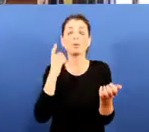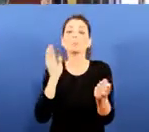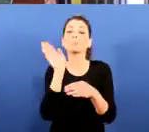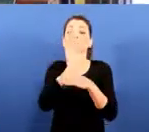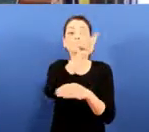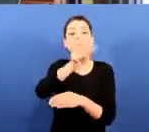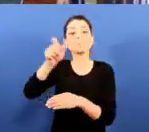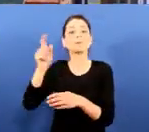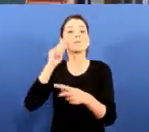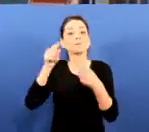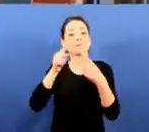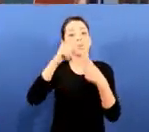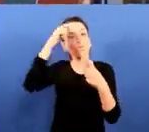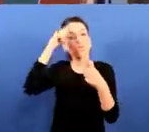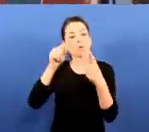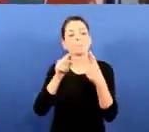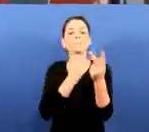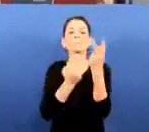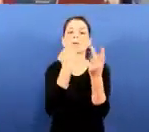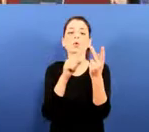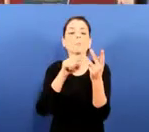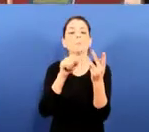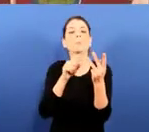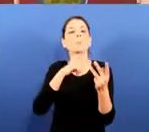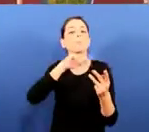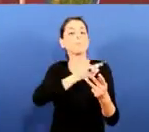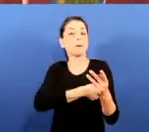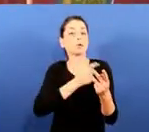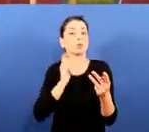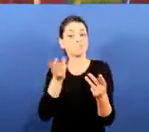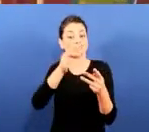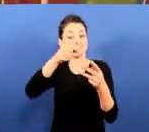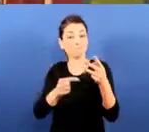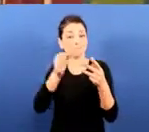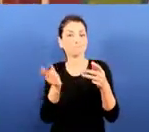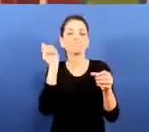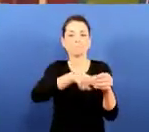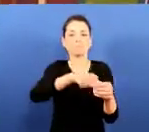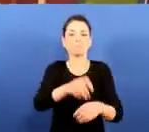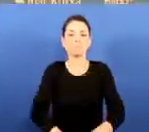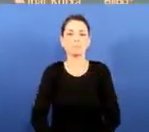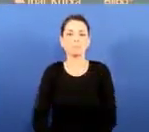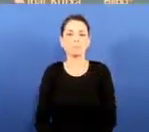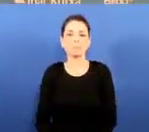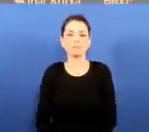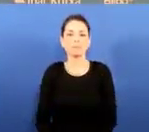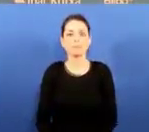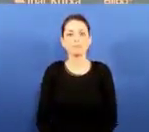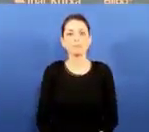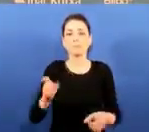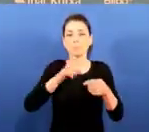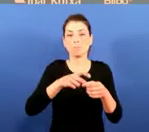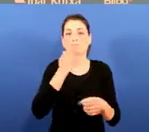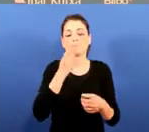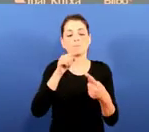y diputado foral de Presidencia, Miren de Borán y Maitane Leizaola, directora de Euskera y directora general de Deportes y Juventud de la Diputación Foral de